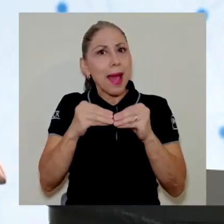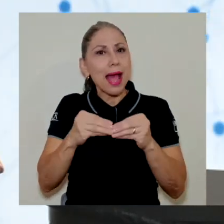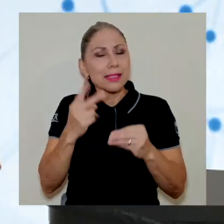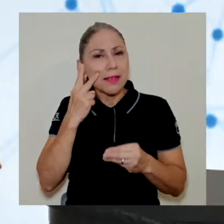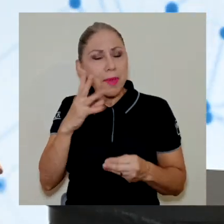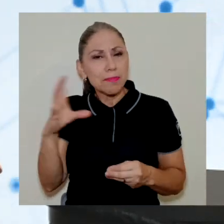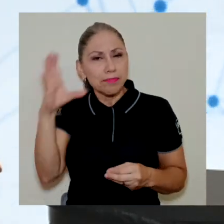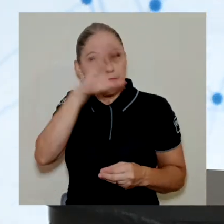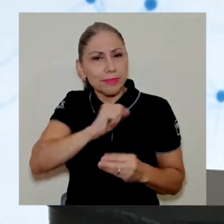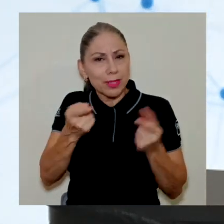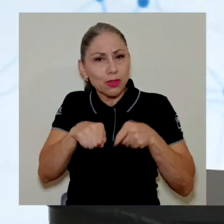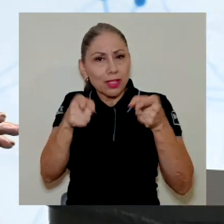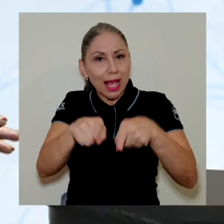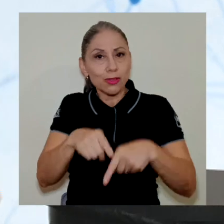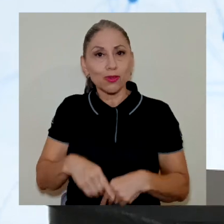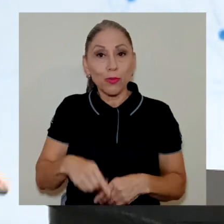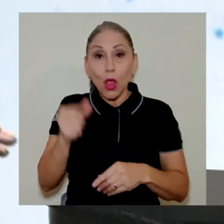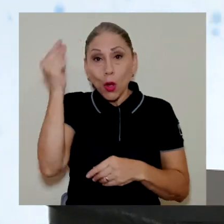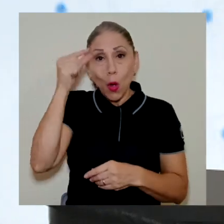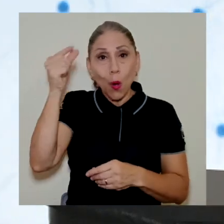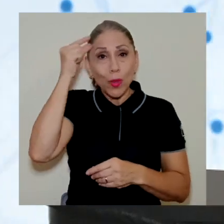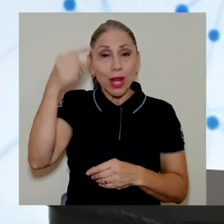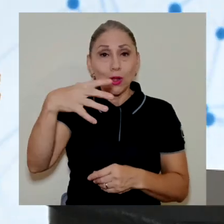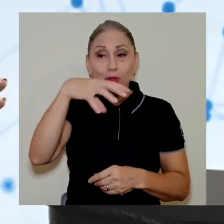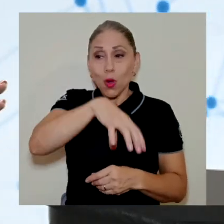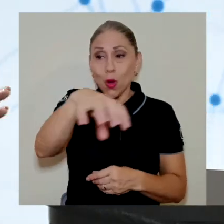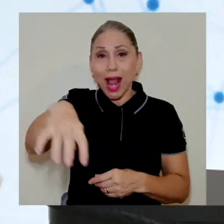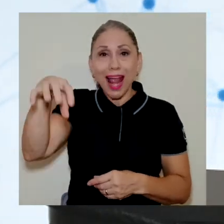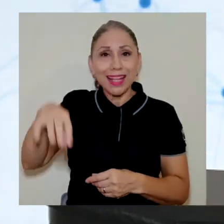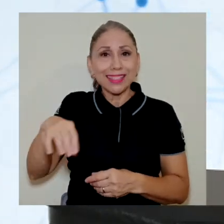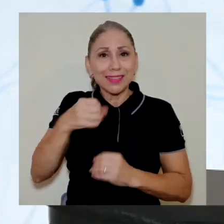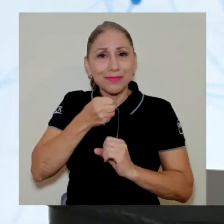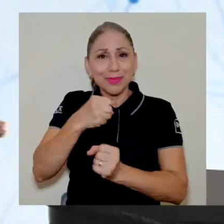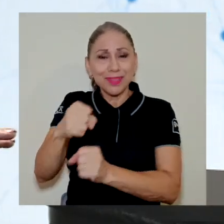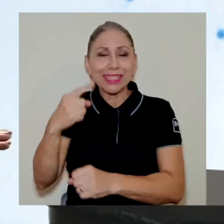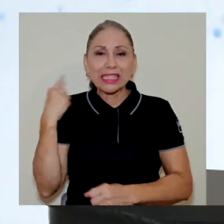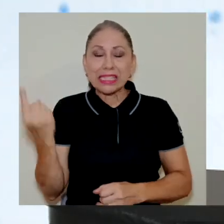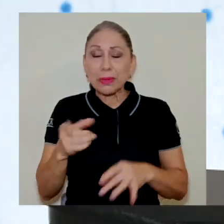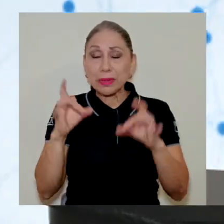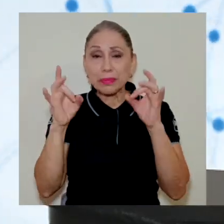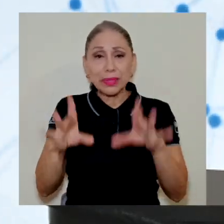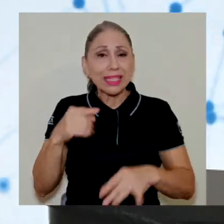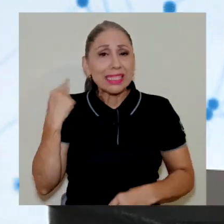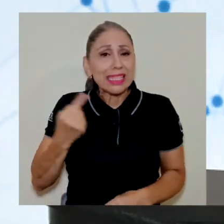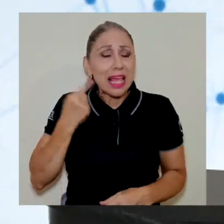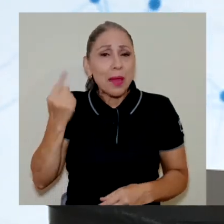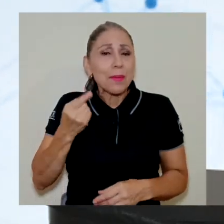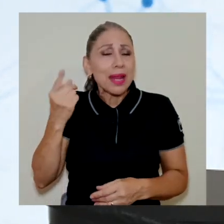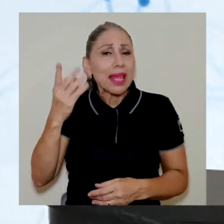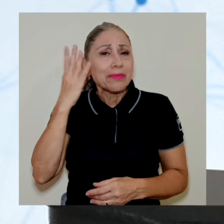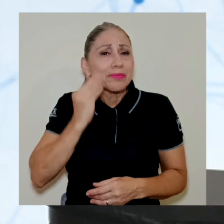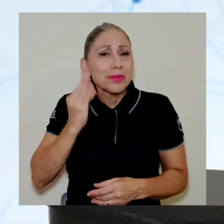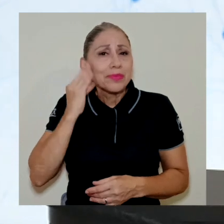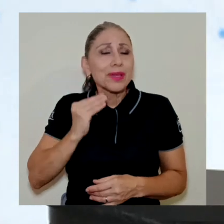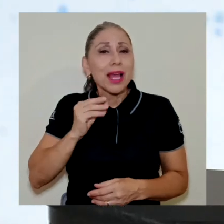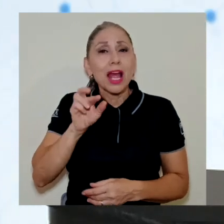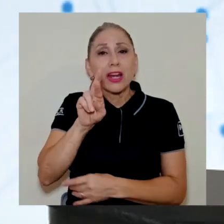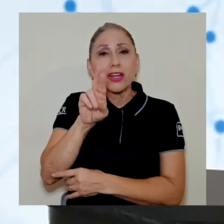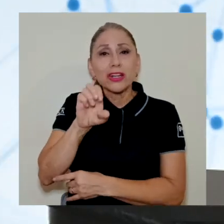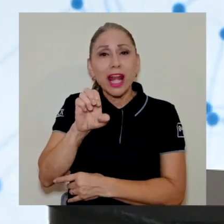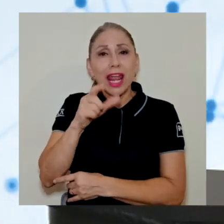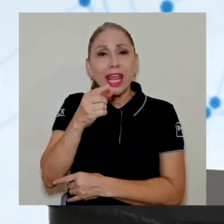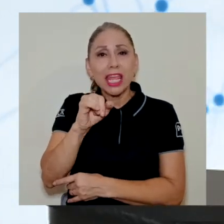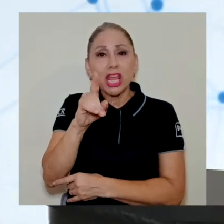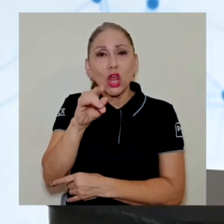más visibles esos casos. En los gobiernos locales siempre ha sido terrible, siempre tenemos historias de regidoras, de